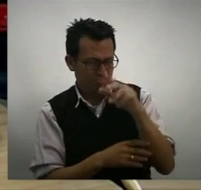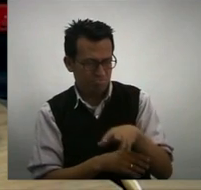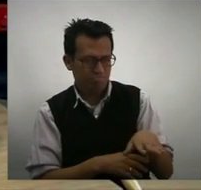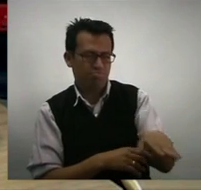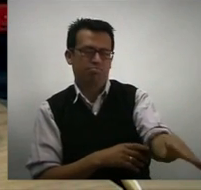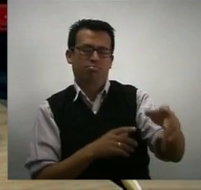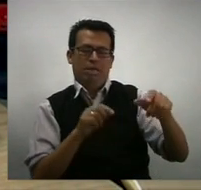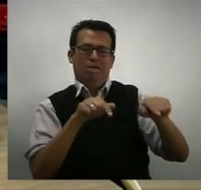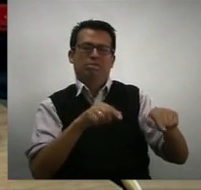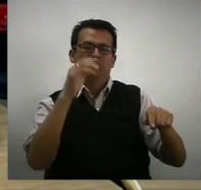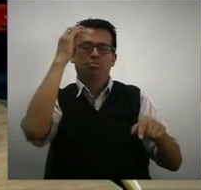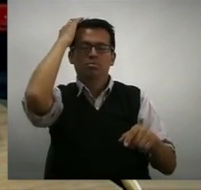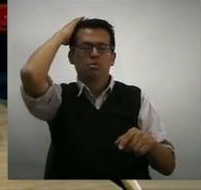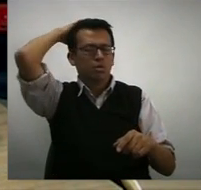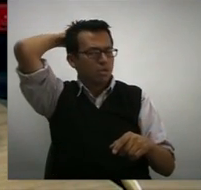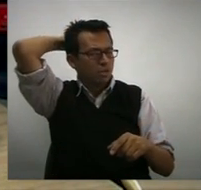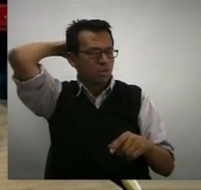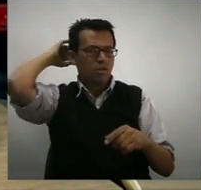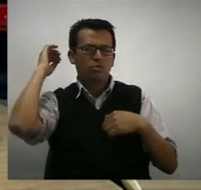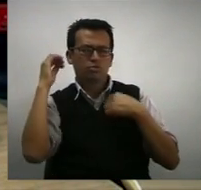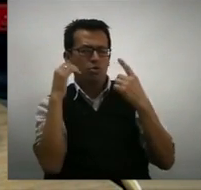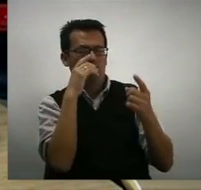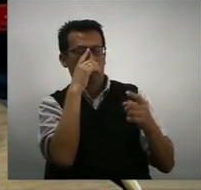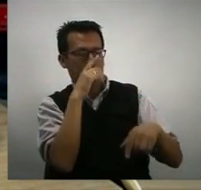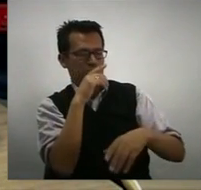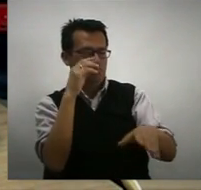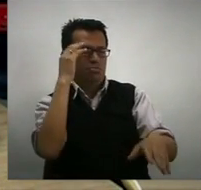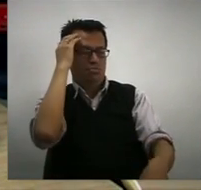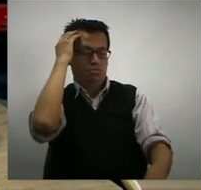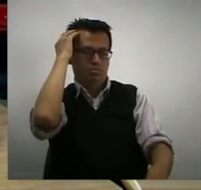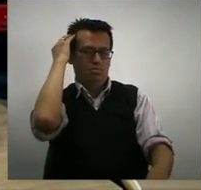para sacrificar en honor del dios acéfalo a un iniciado